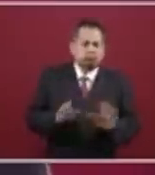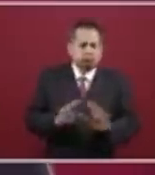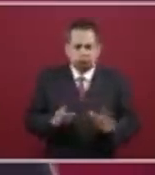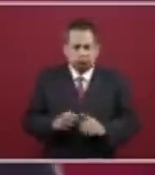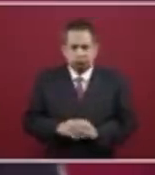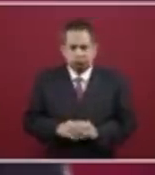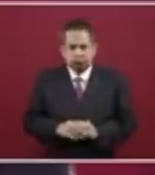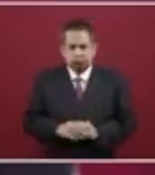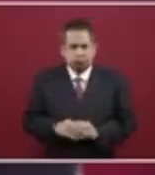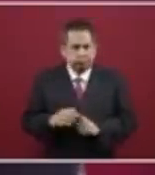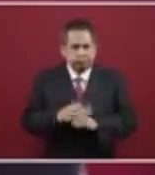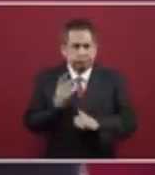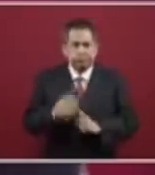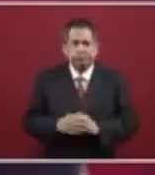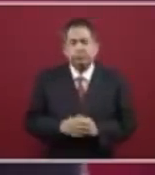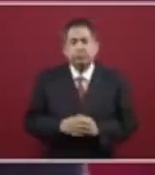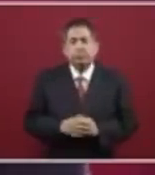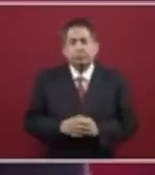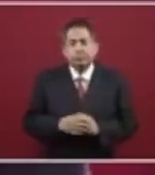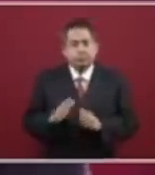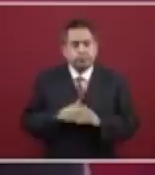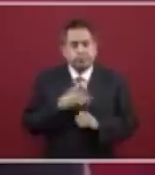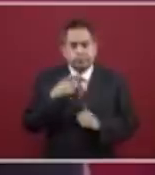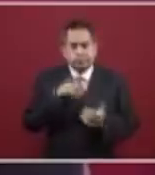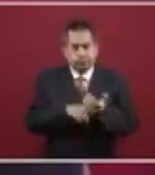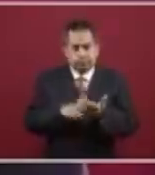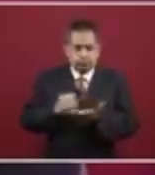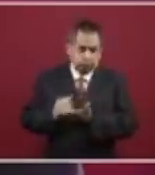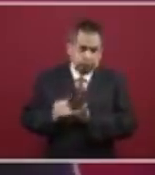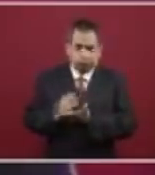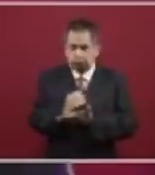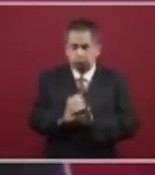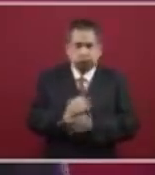porque es una decisión